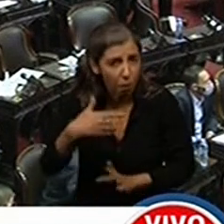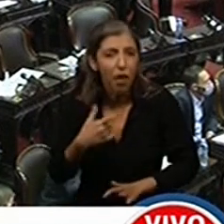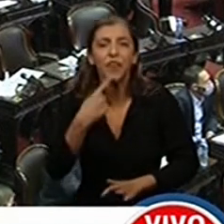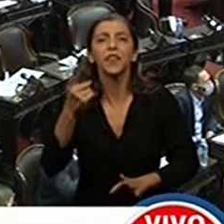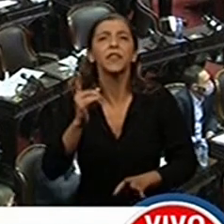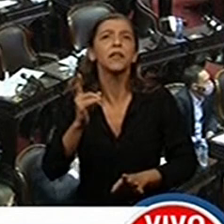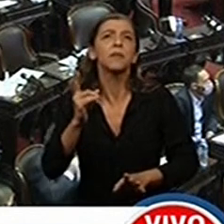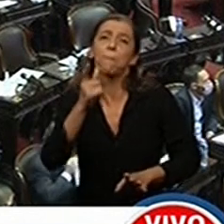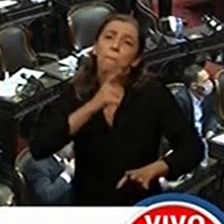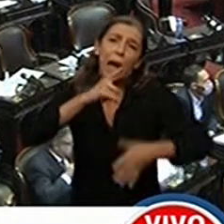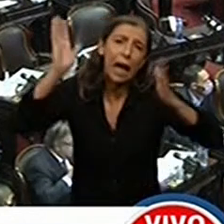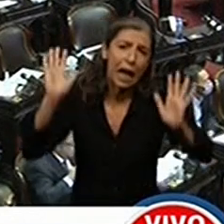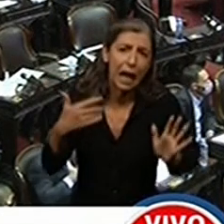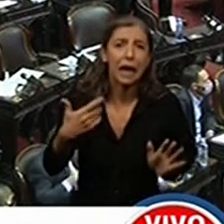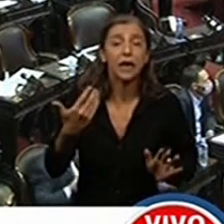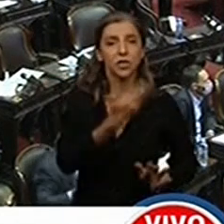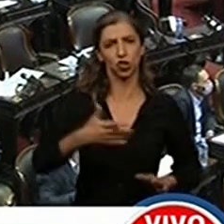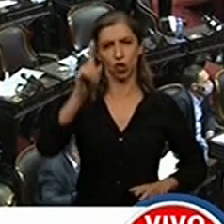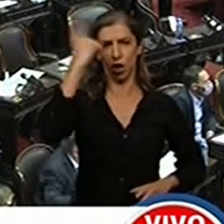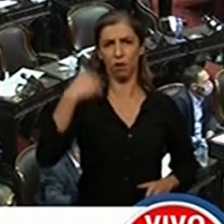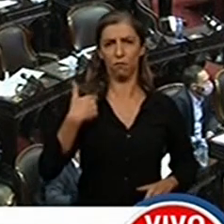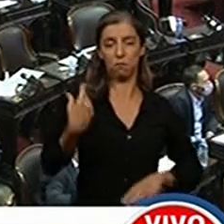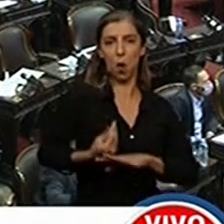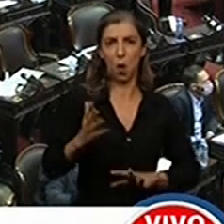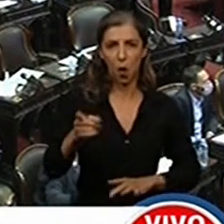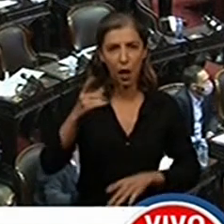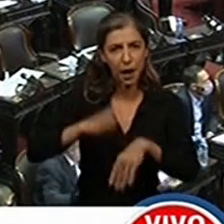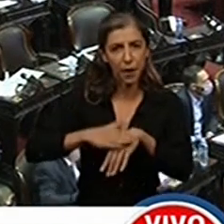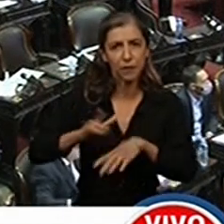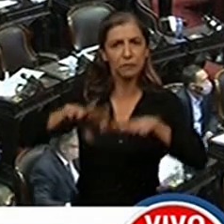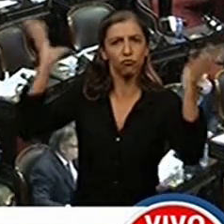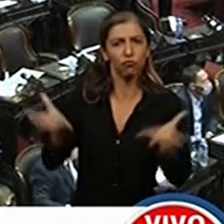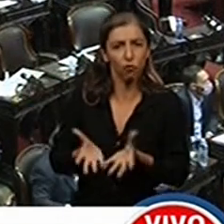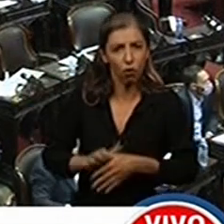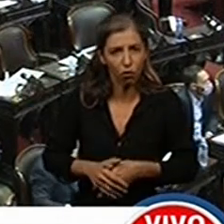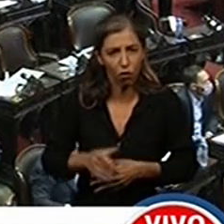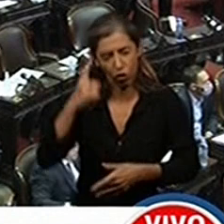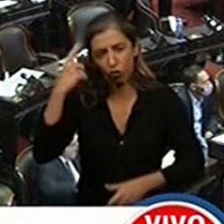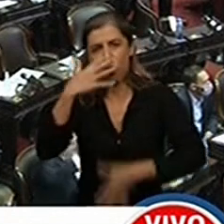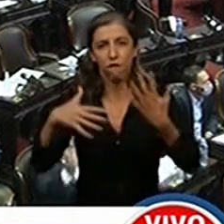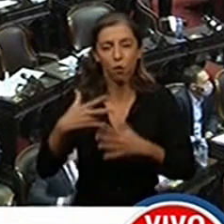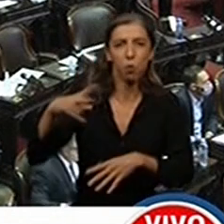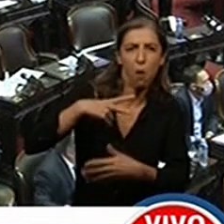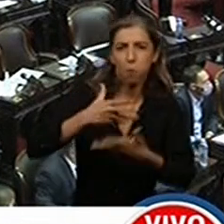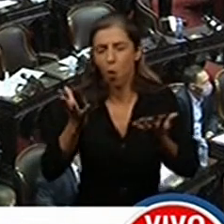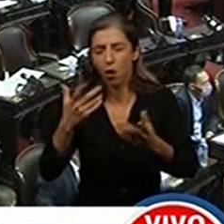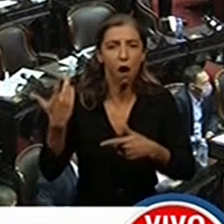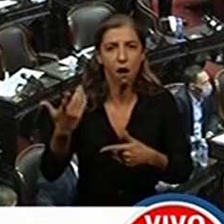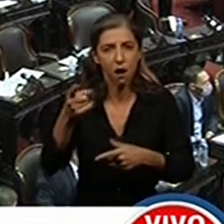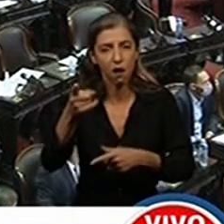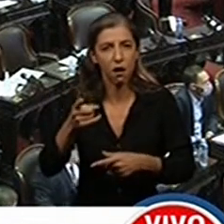Estado, confunde lo público con lo privado, se alza contra la autoridad